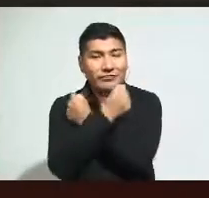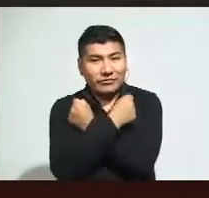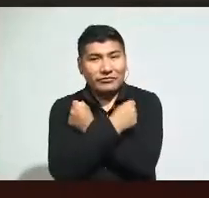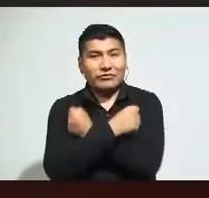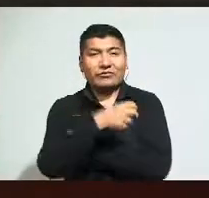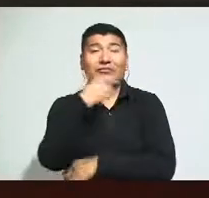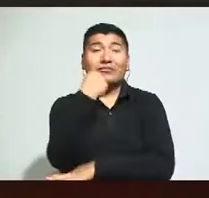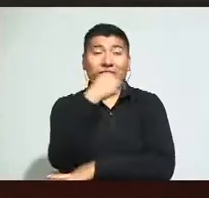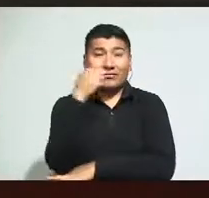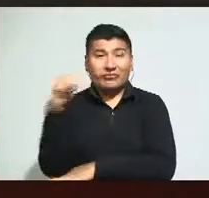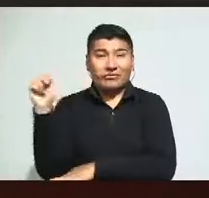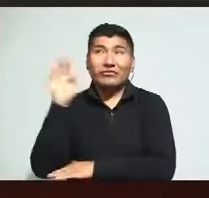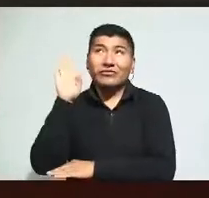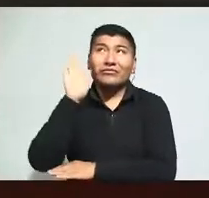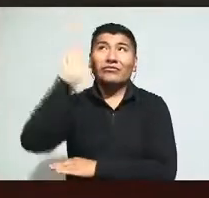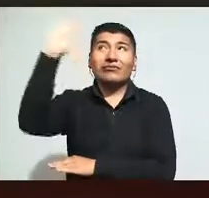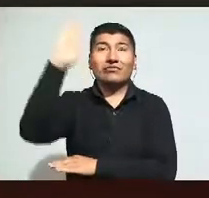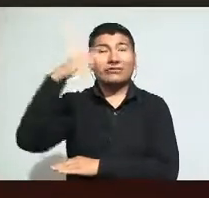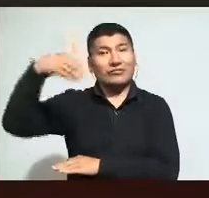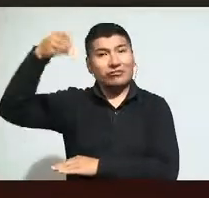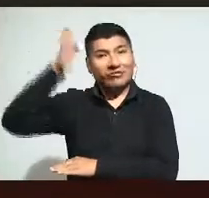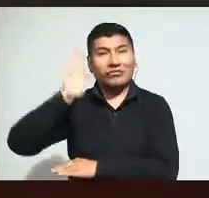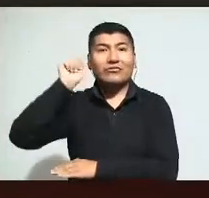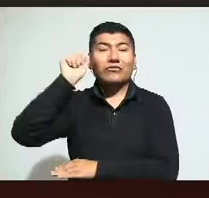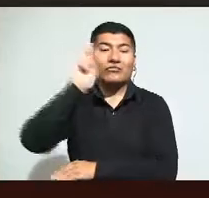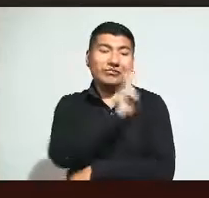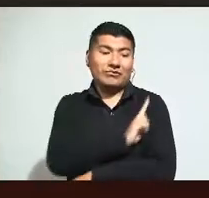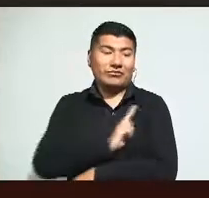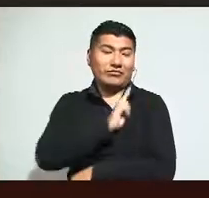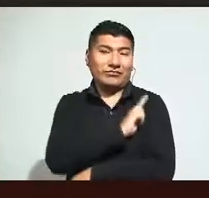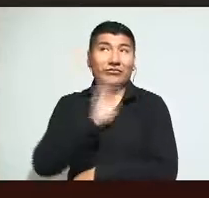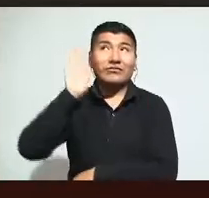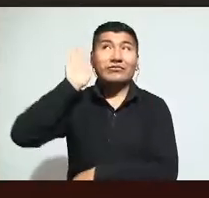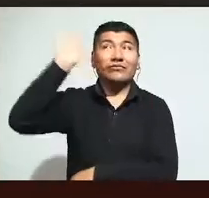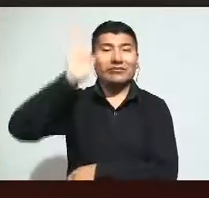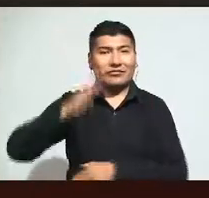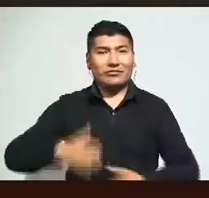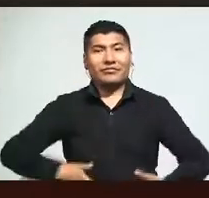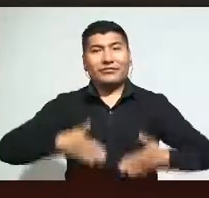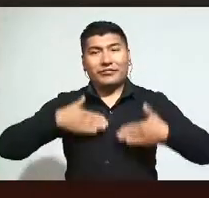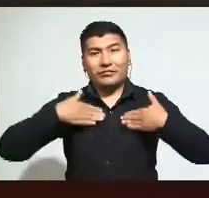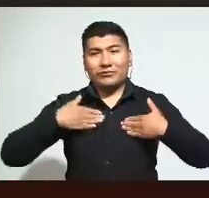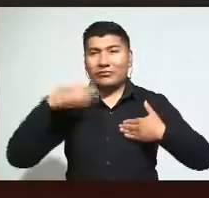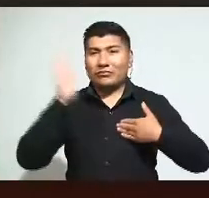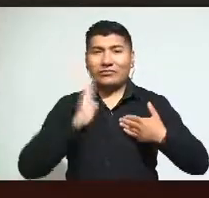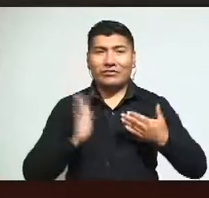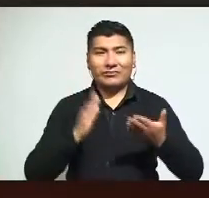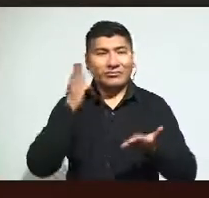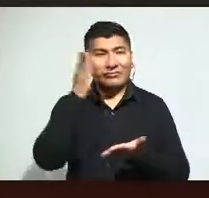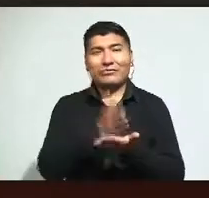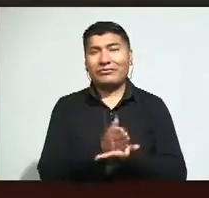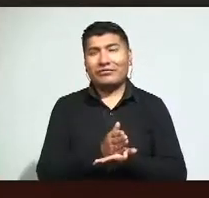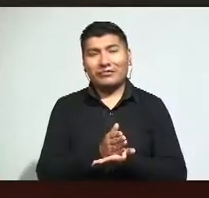naturaleza de dios su misma vida y que no pasará nunca